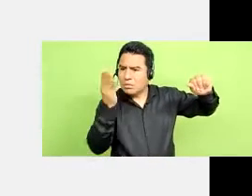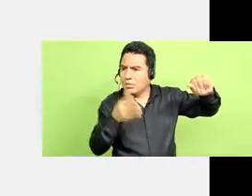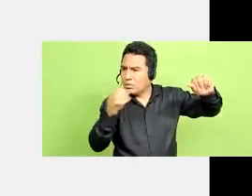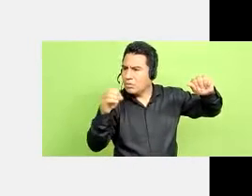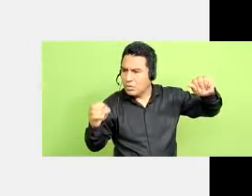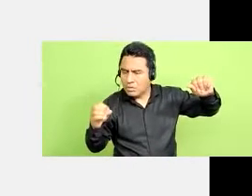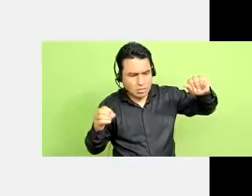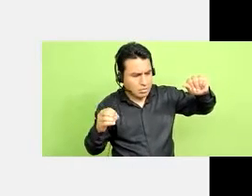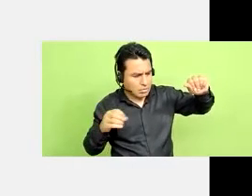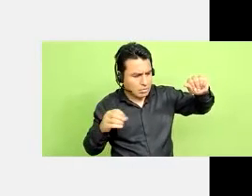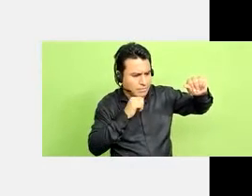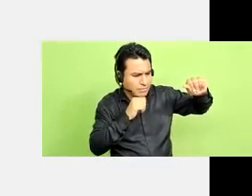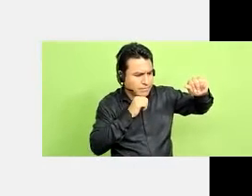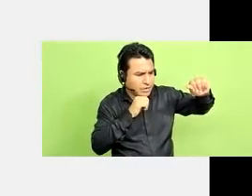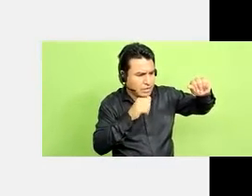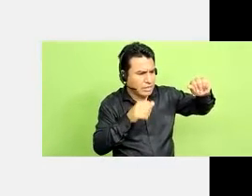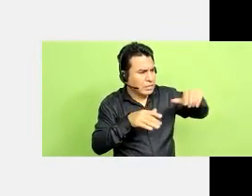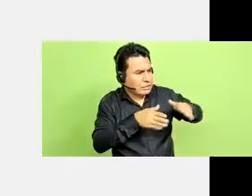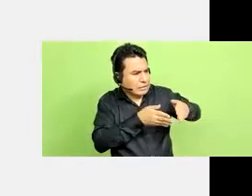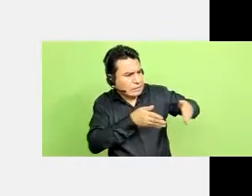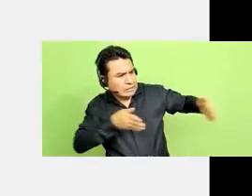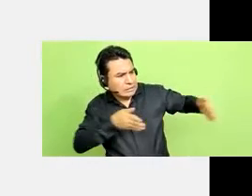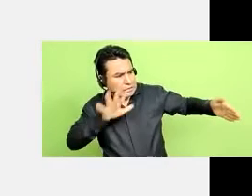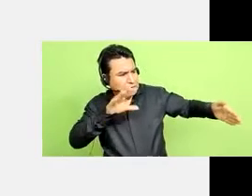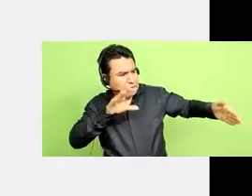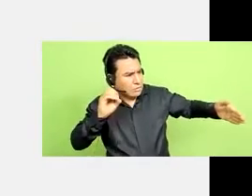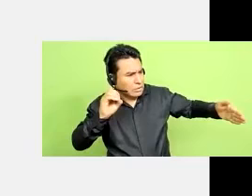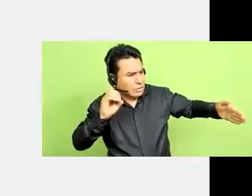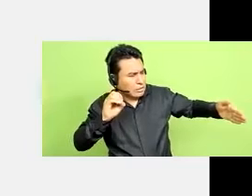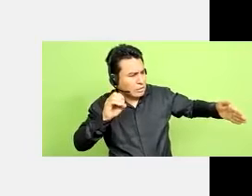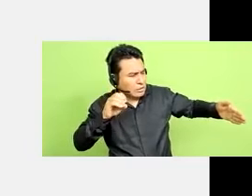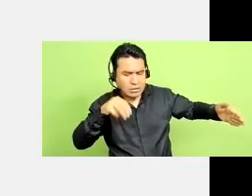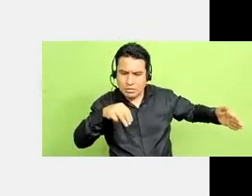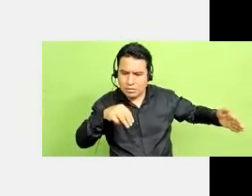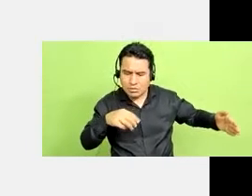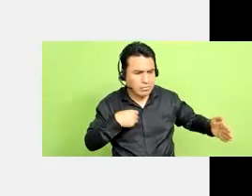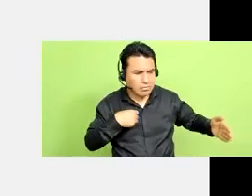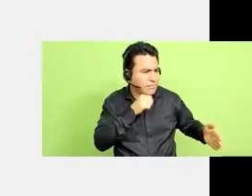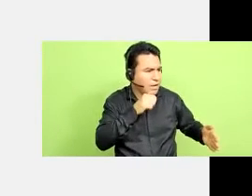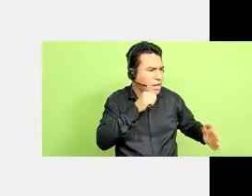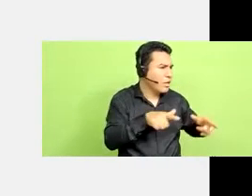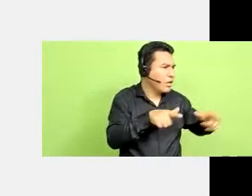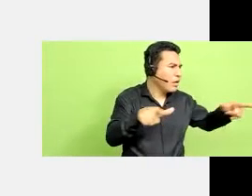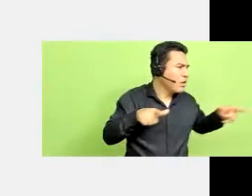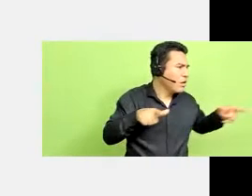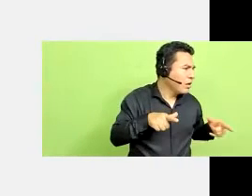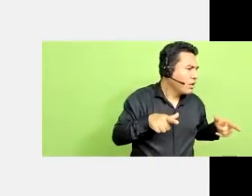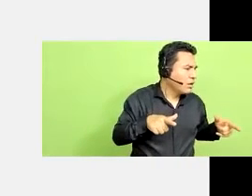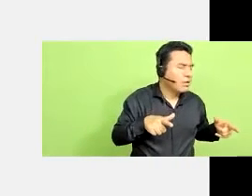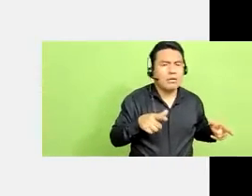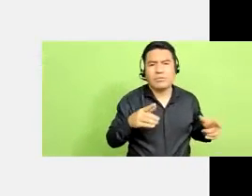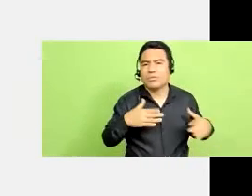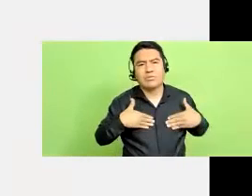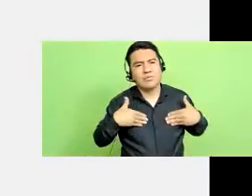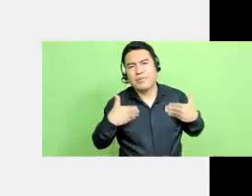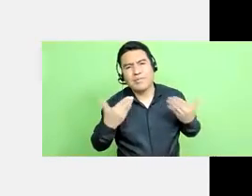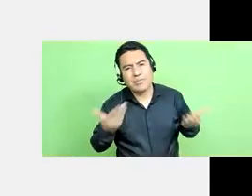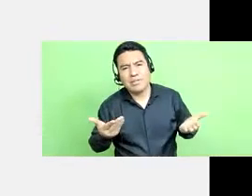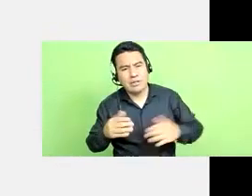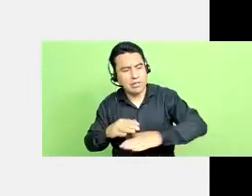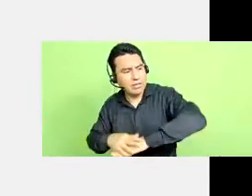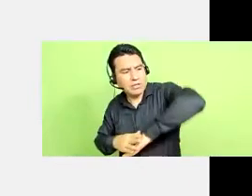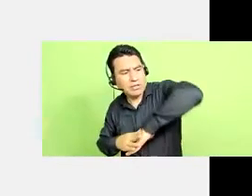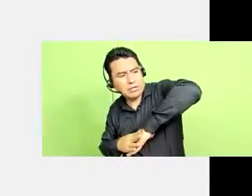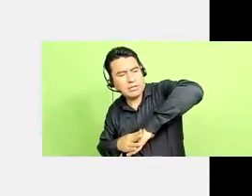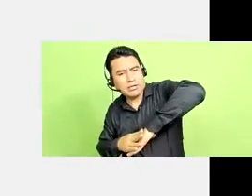necesito 50 minutos de recorrido entonces si no tengo los pasos adecuados de repente no va a permitir desarrollar una rampa dice que su función